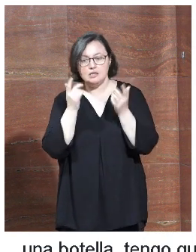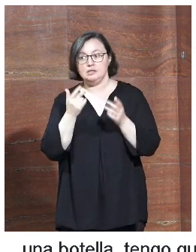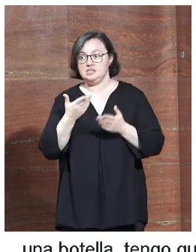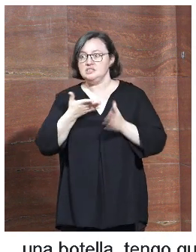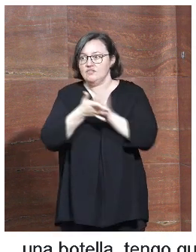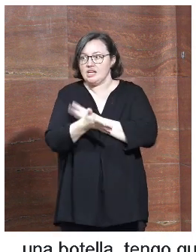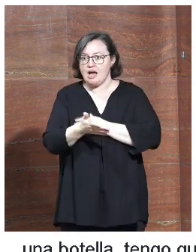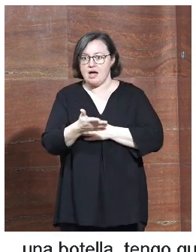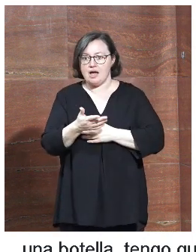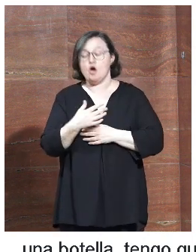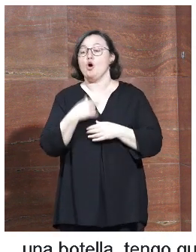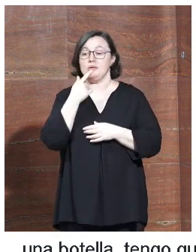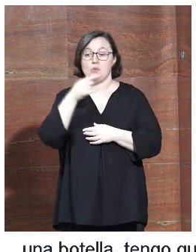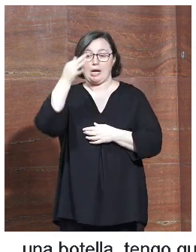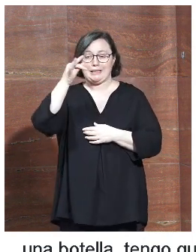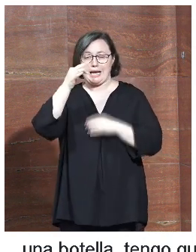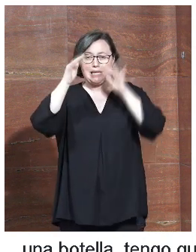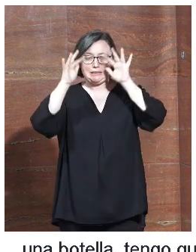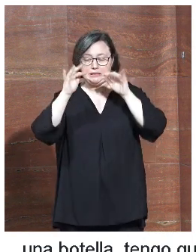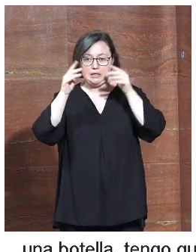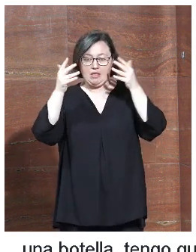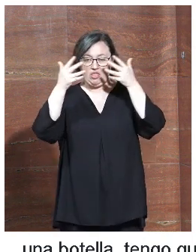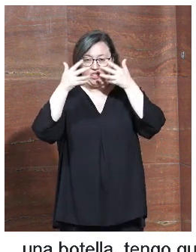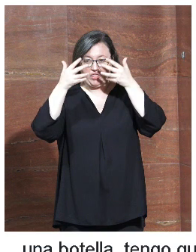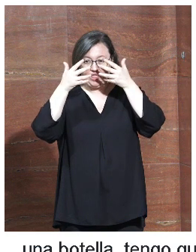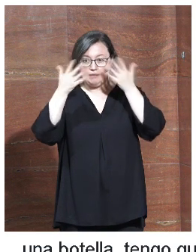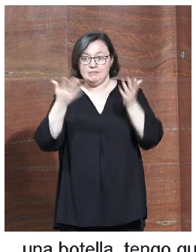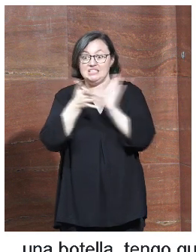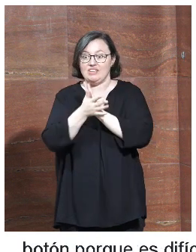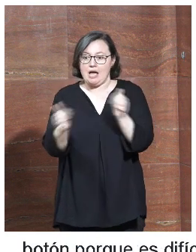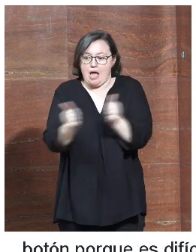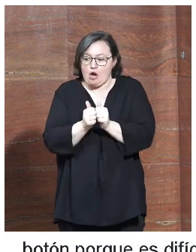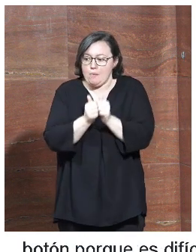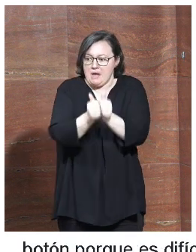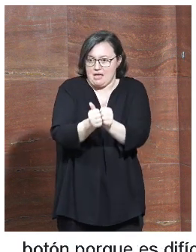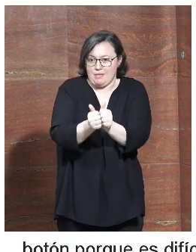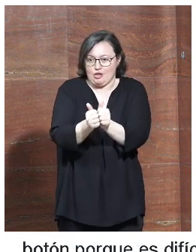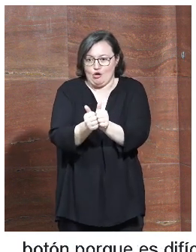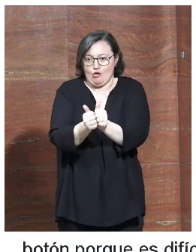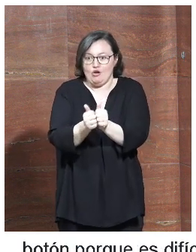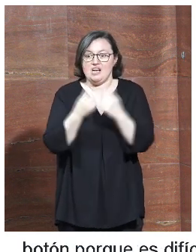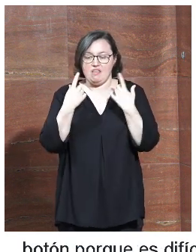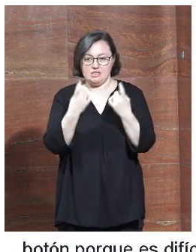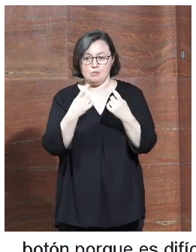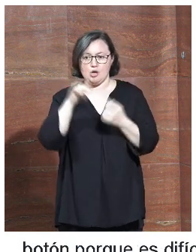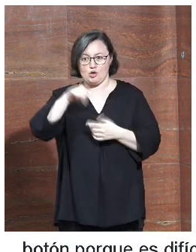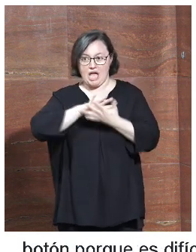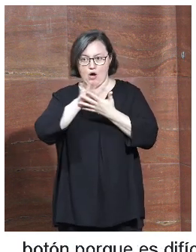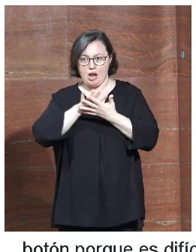Estoy operada de cataratas, quiero decir, y sobre todo la necesidad de acompañamiento, ¿no? Hoy se habla